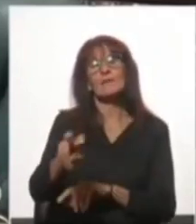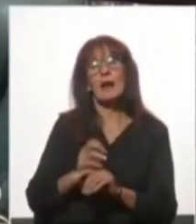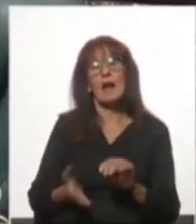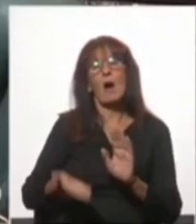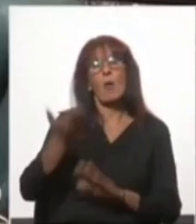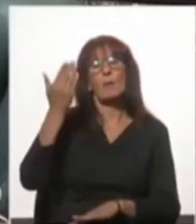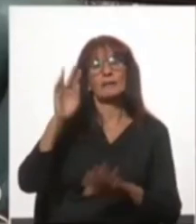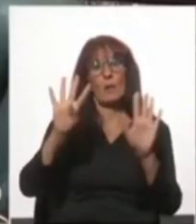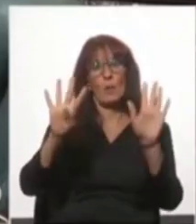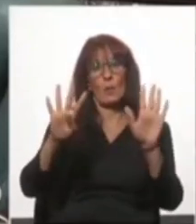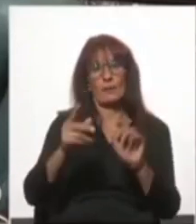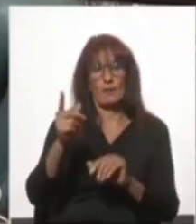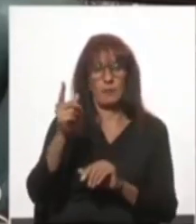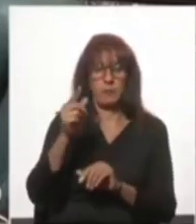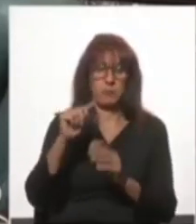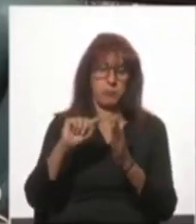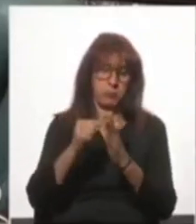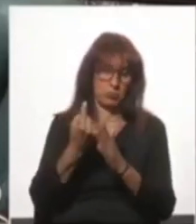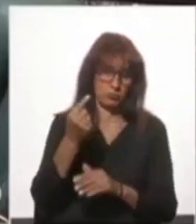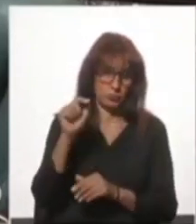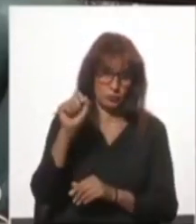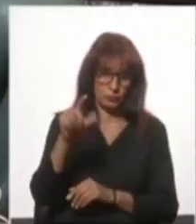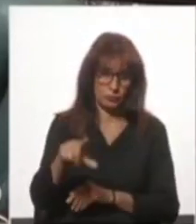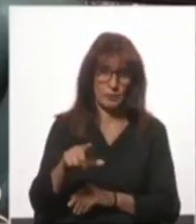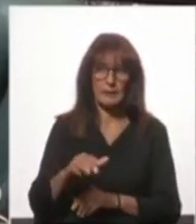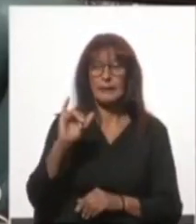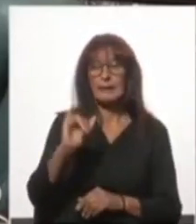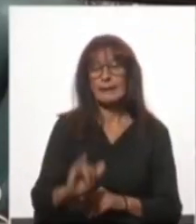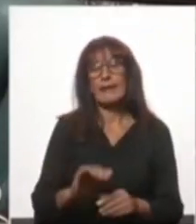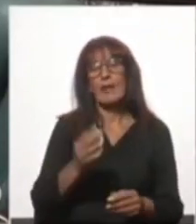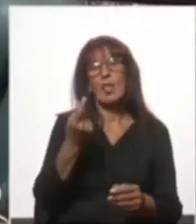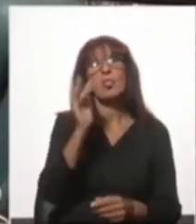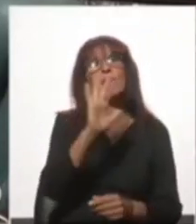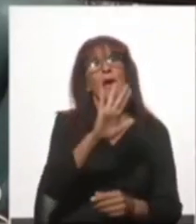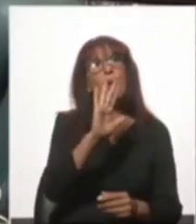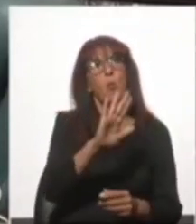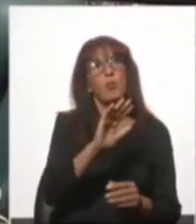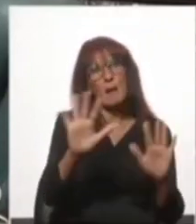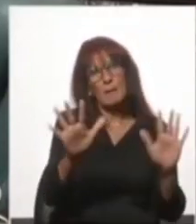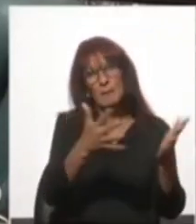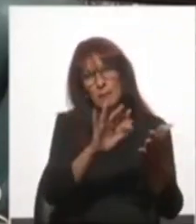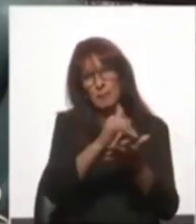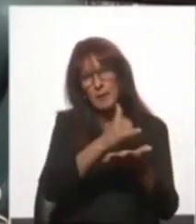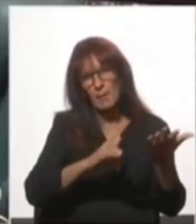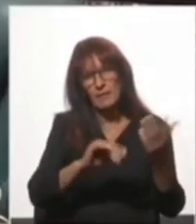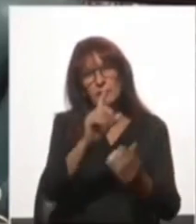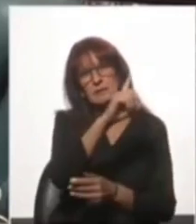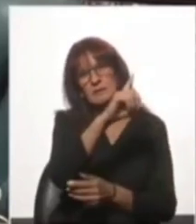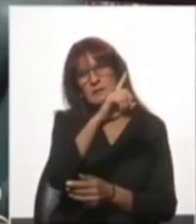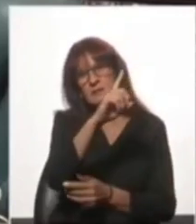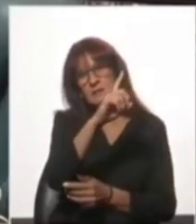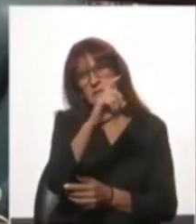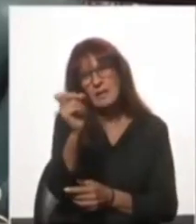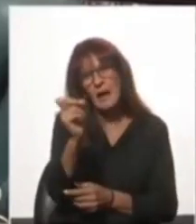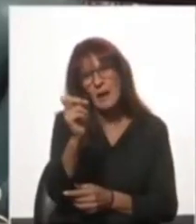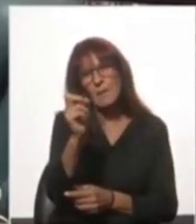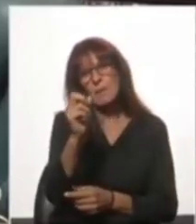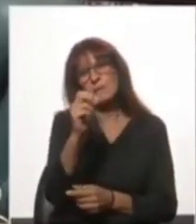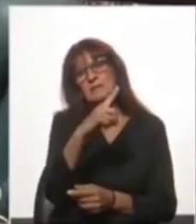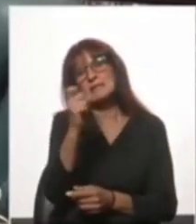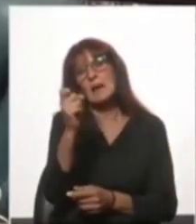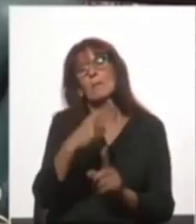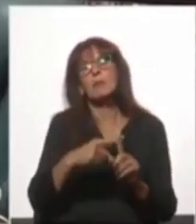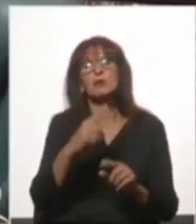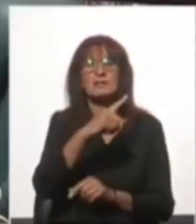9 puntos y la deuda promedio va a rondar el 100% de los